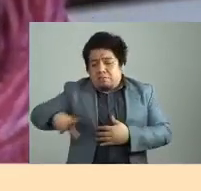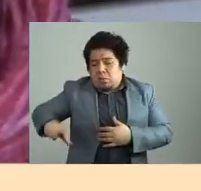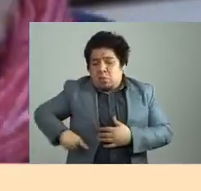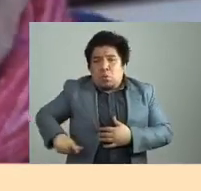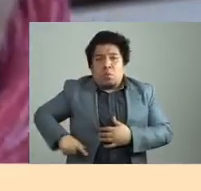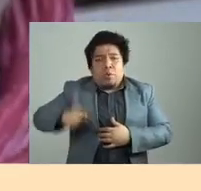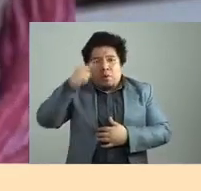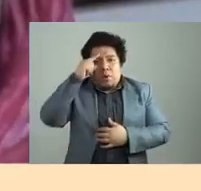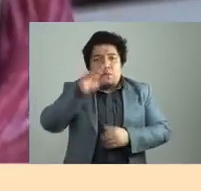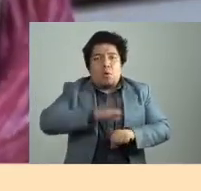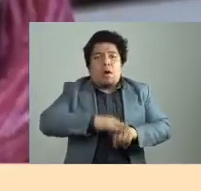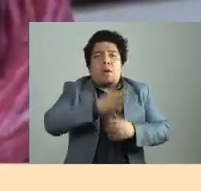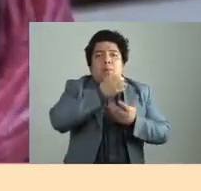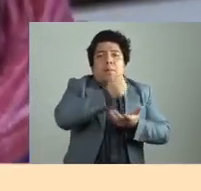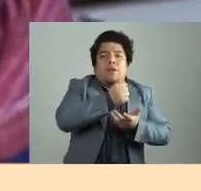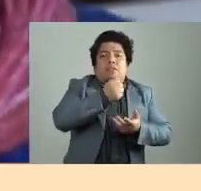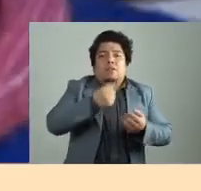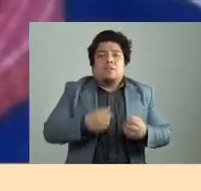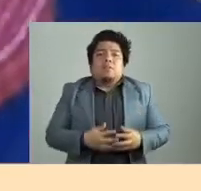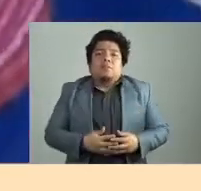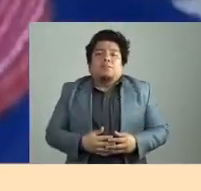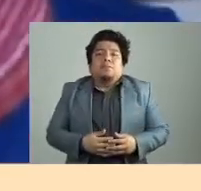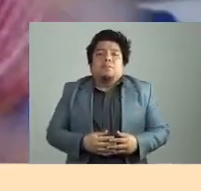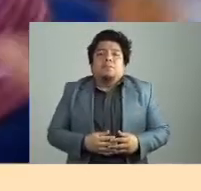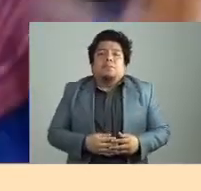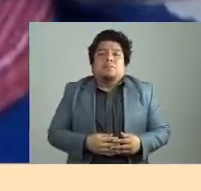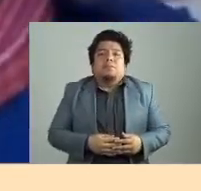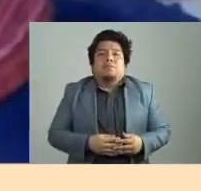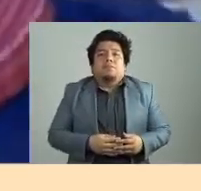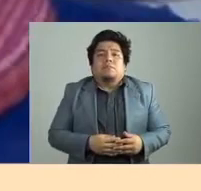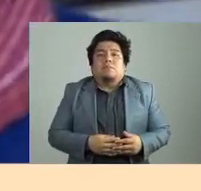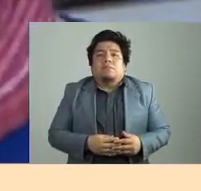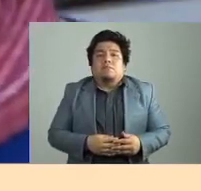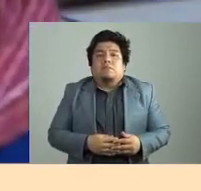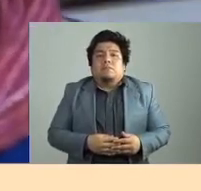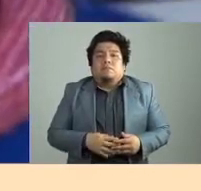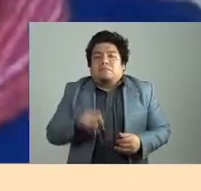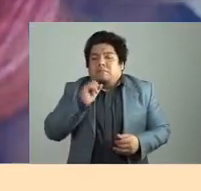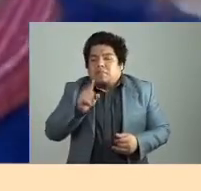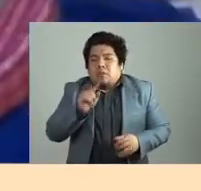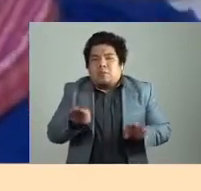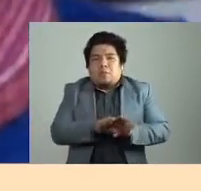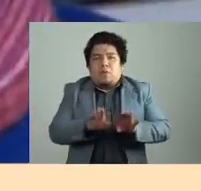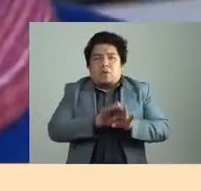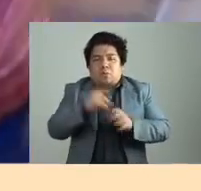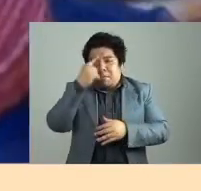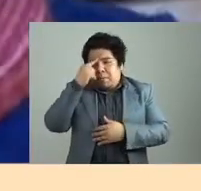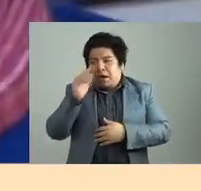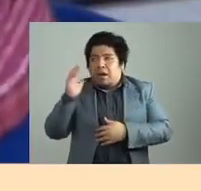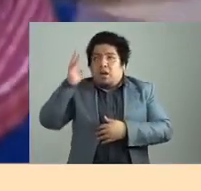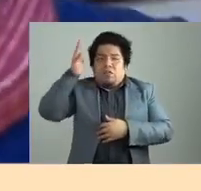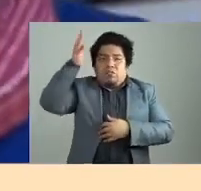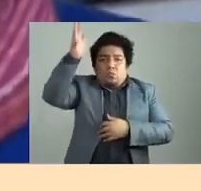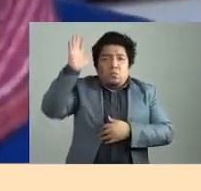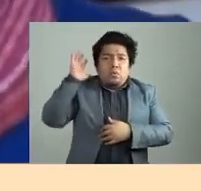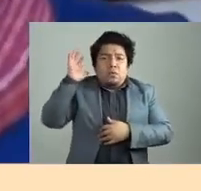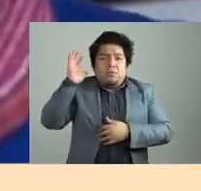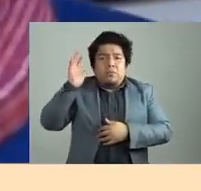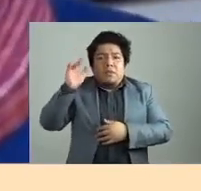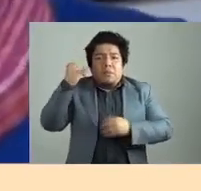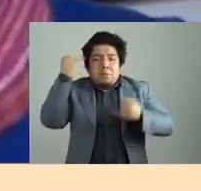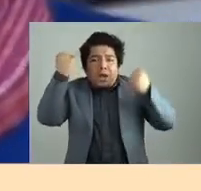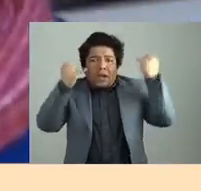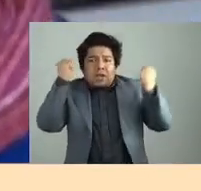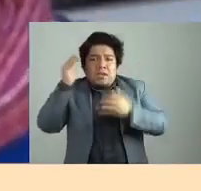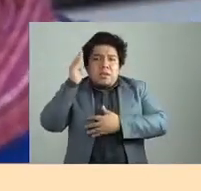monetario no y en visión del futuro al función de la construcción de una